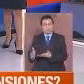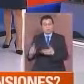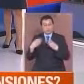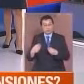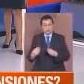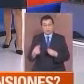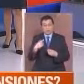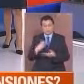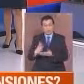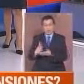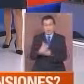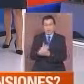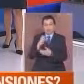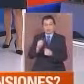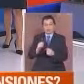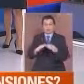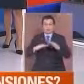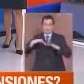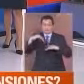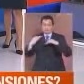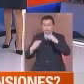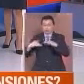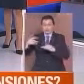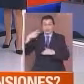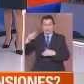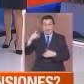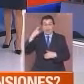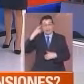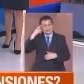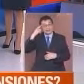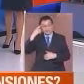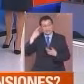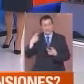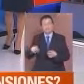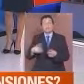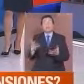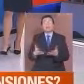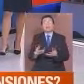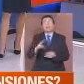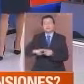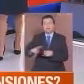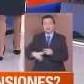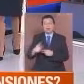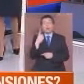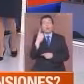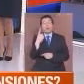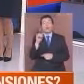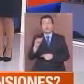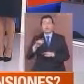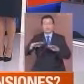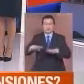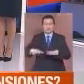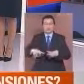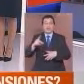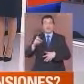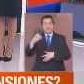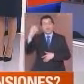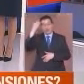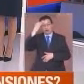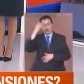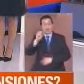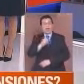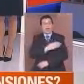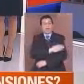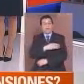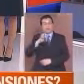tomado medidas ante la volatilidad de China. ¿Qué medida? Entre el 1 y el 19 de agosto, las AFP